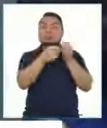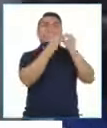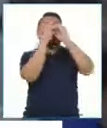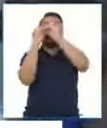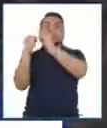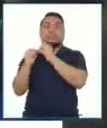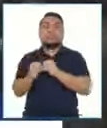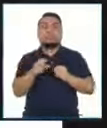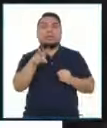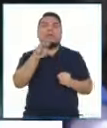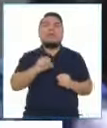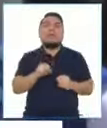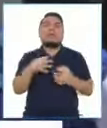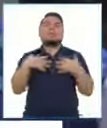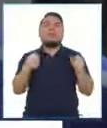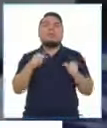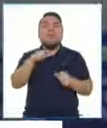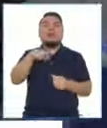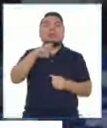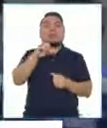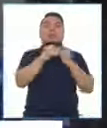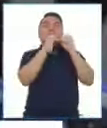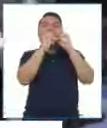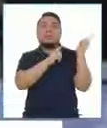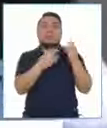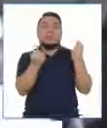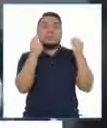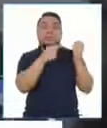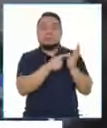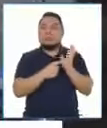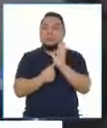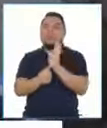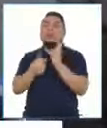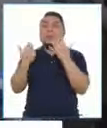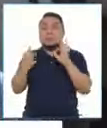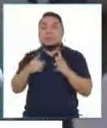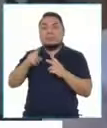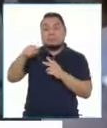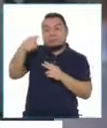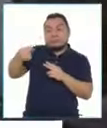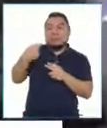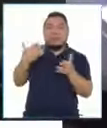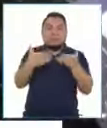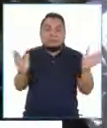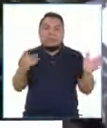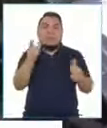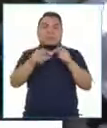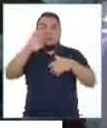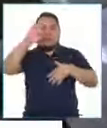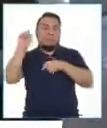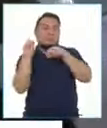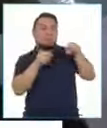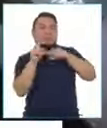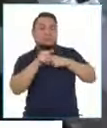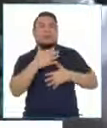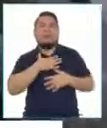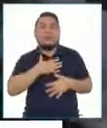esta vía eSalud Apurímac, y que se espera que dentro de pocos días ya se inicie la atención. El jefe de Estado dialoga